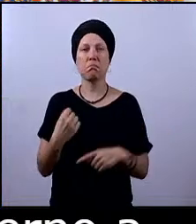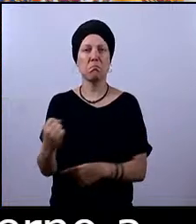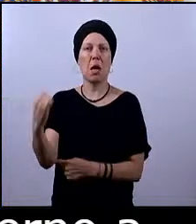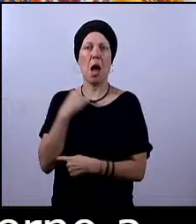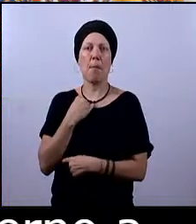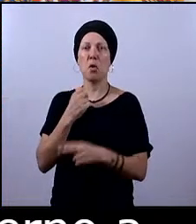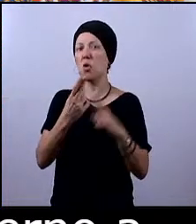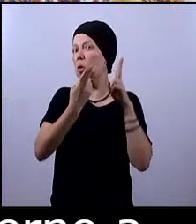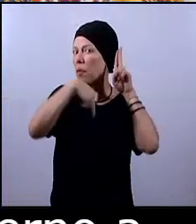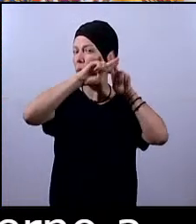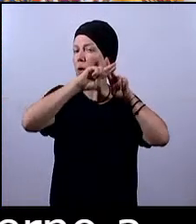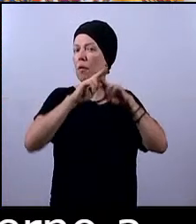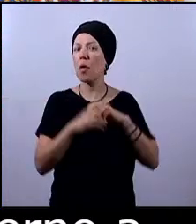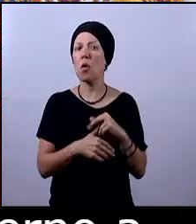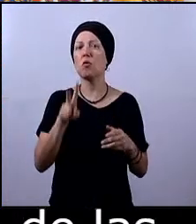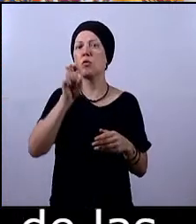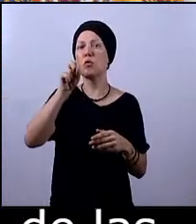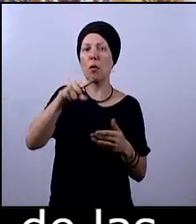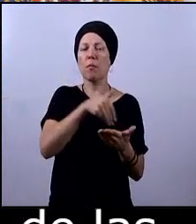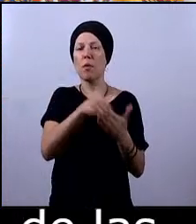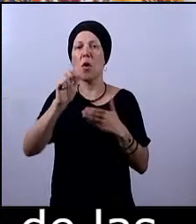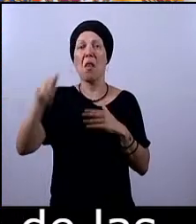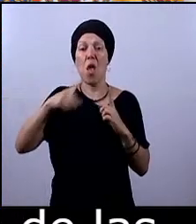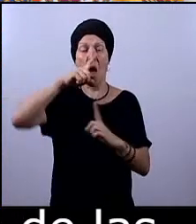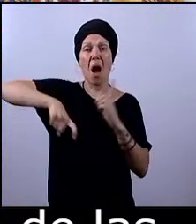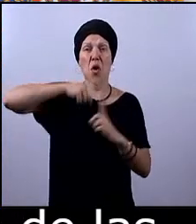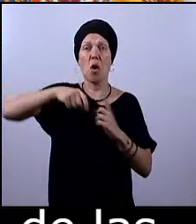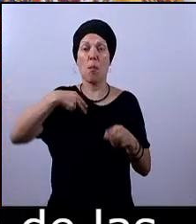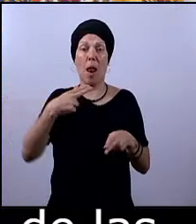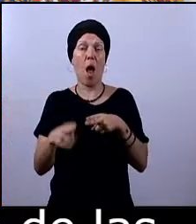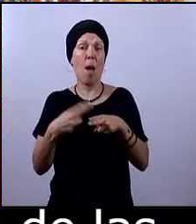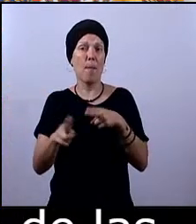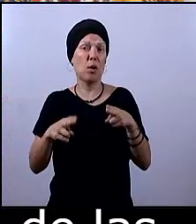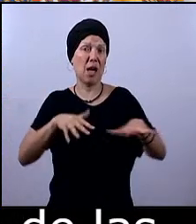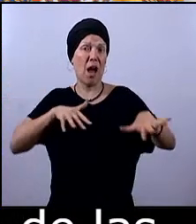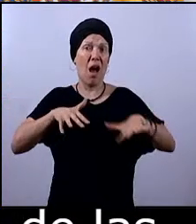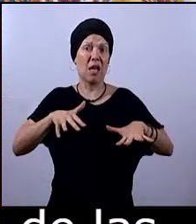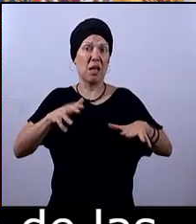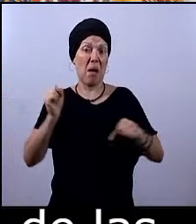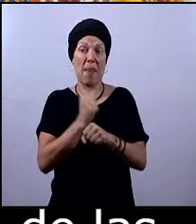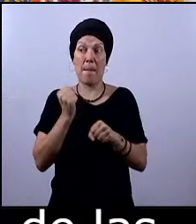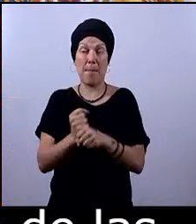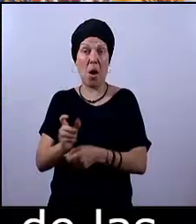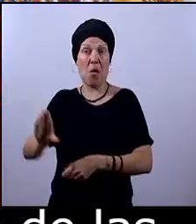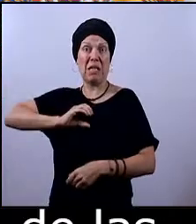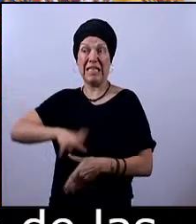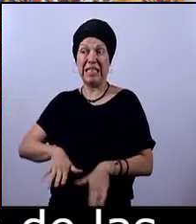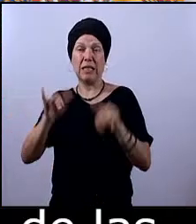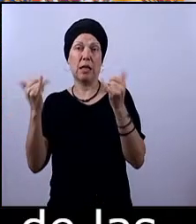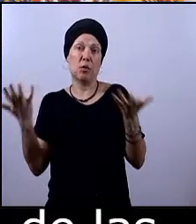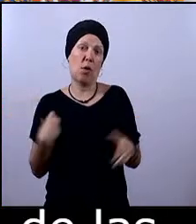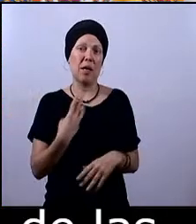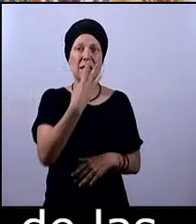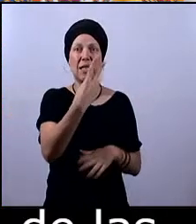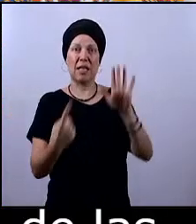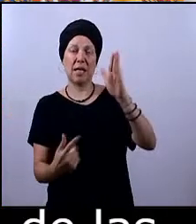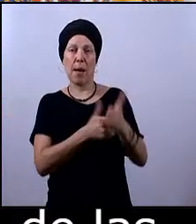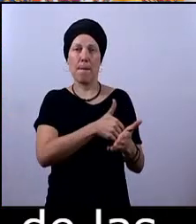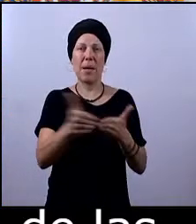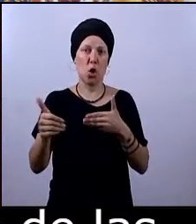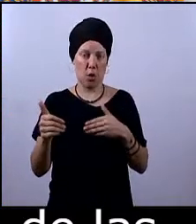de las diputaciones de 12 millones de euros al año para las políticas activas de empleo, con lo cual acumulamos ya 36